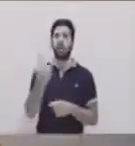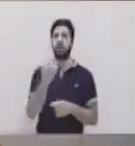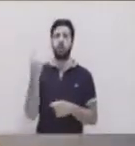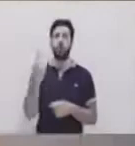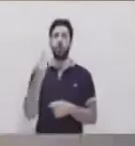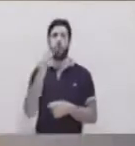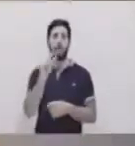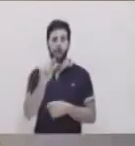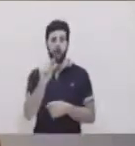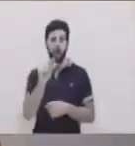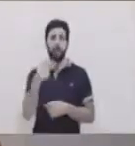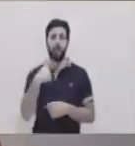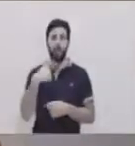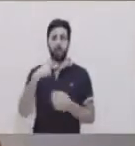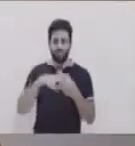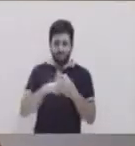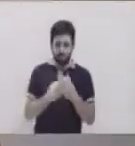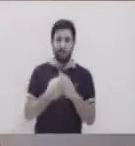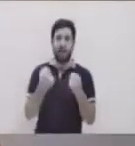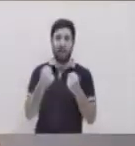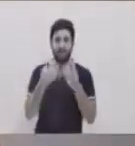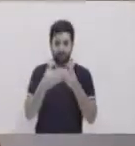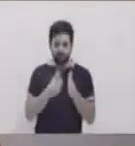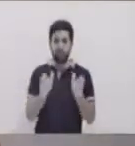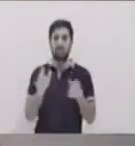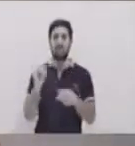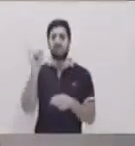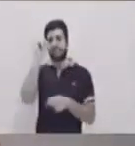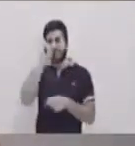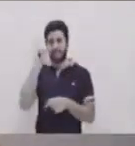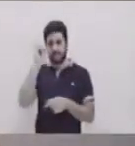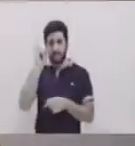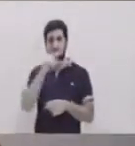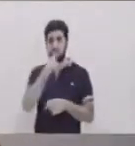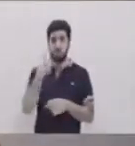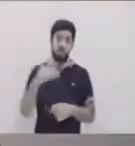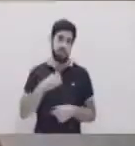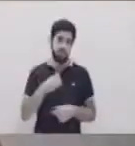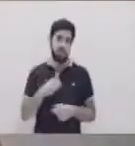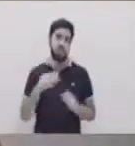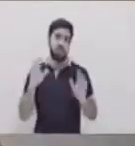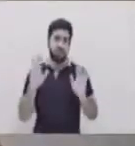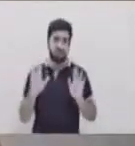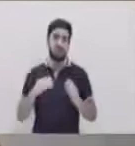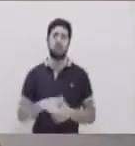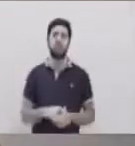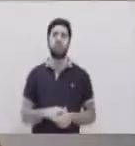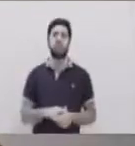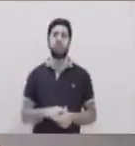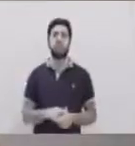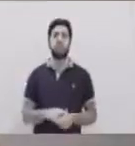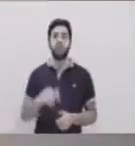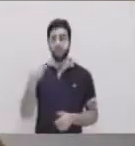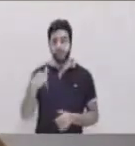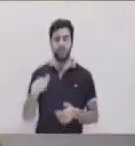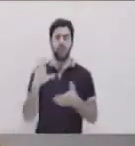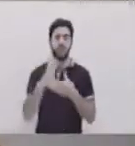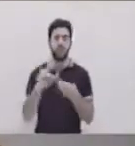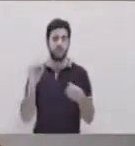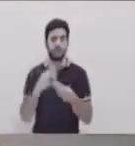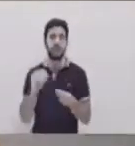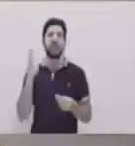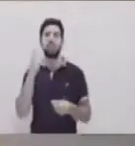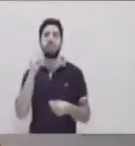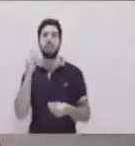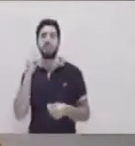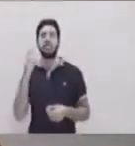Un Poquito, la verdad lo acabo de abrir, está en Instagram por si quieren. Y la verdad ahí relato pues experiencias